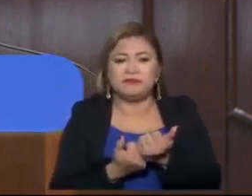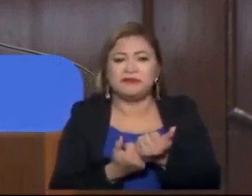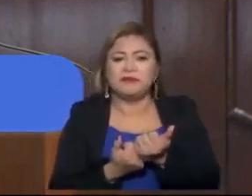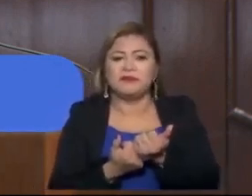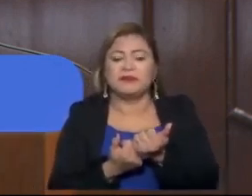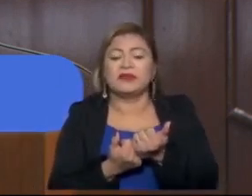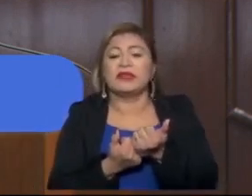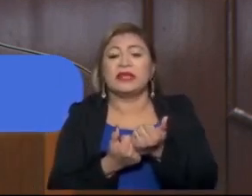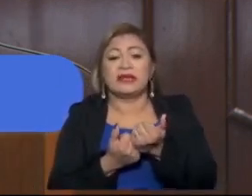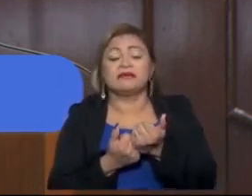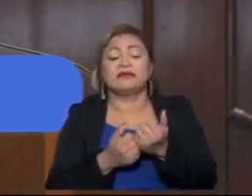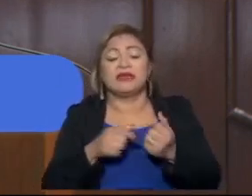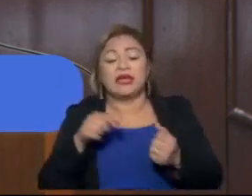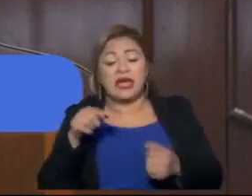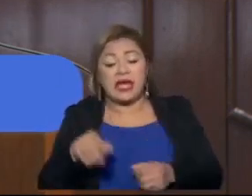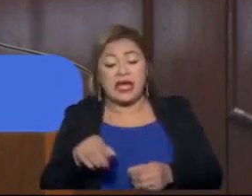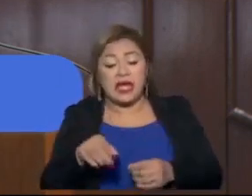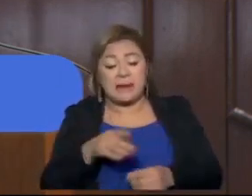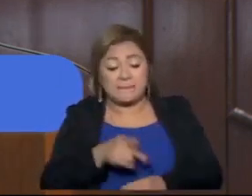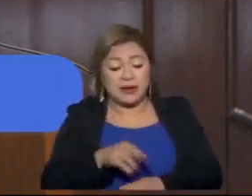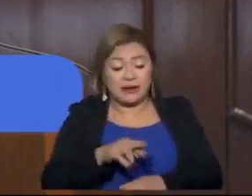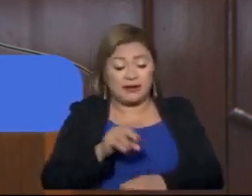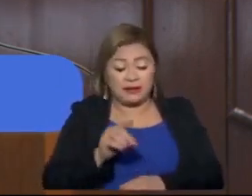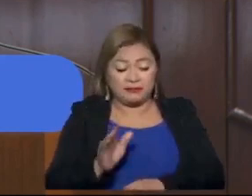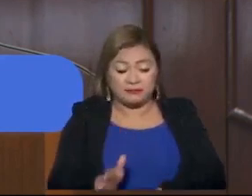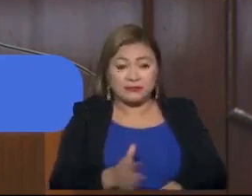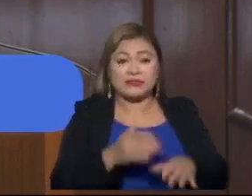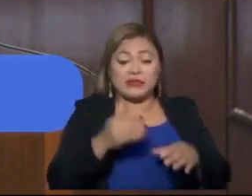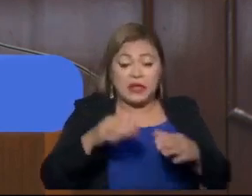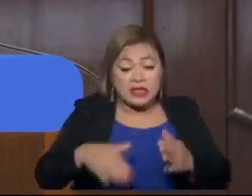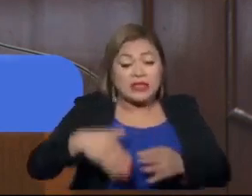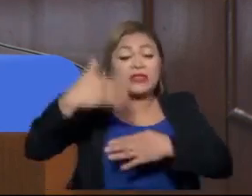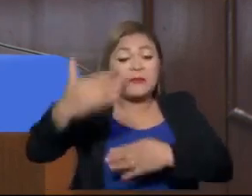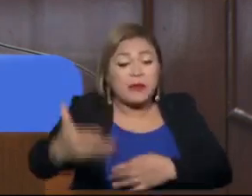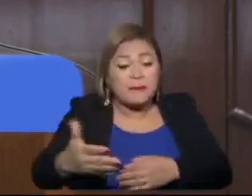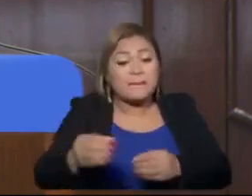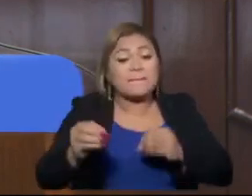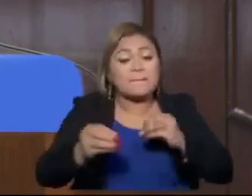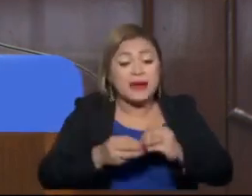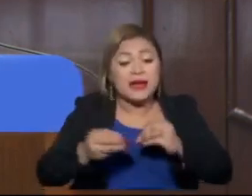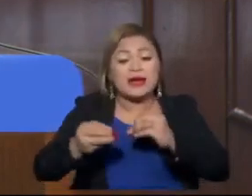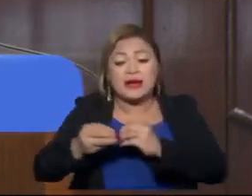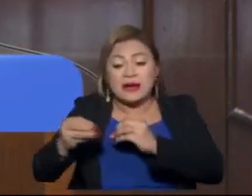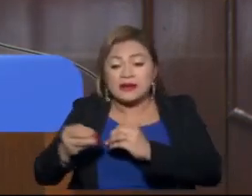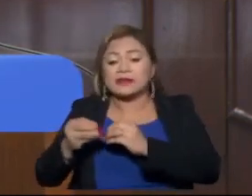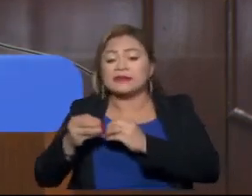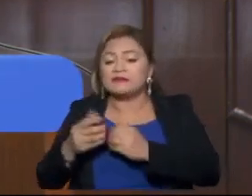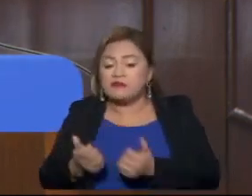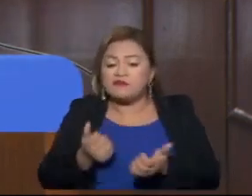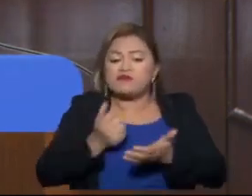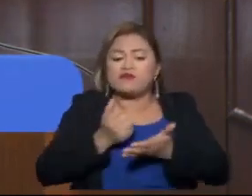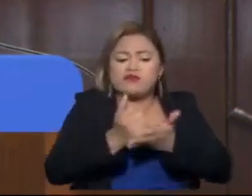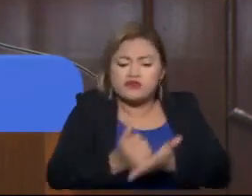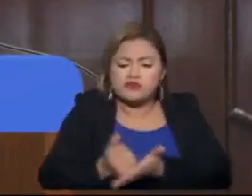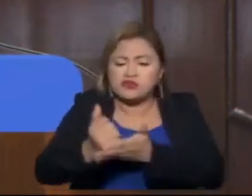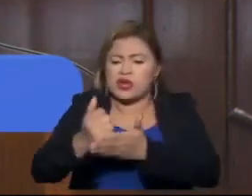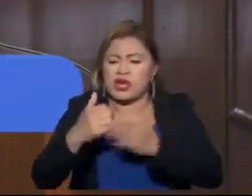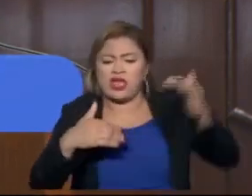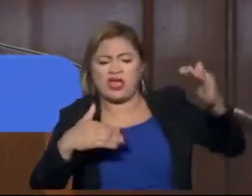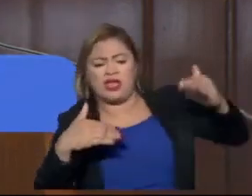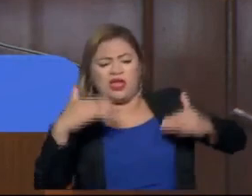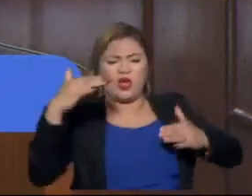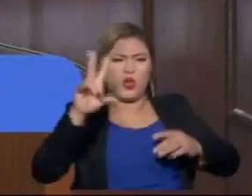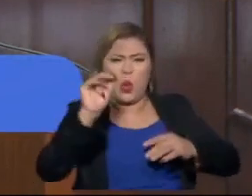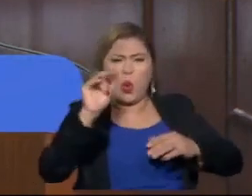que vayan más allá de esta administración con el propósito de ir corrigiendo las desigualdades sociales entre los